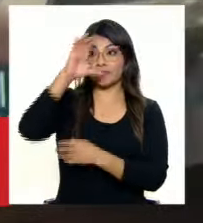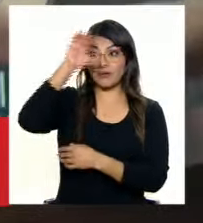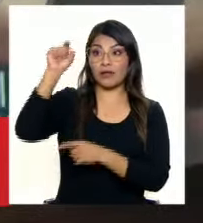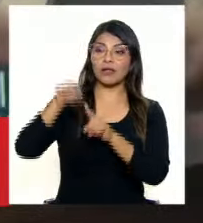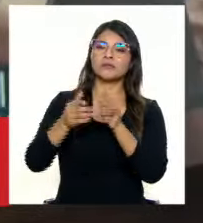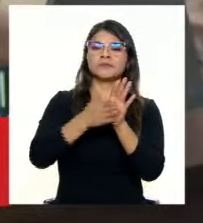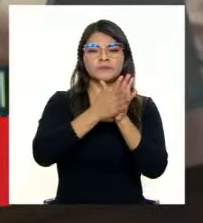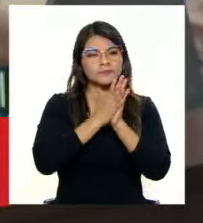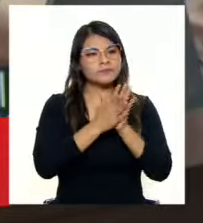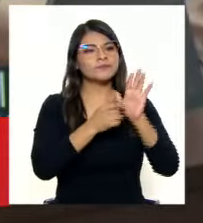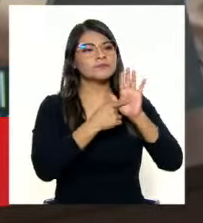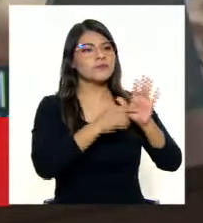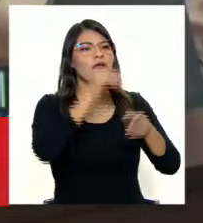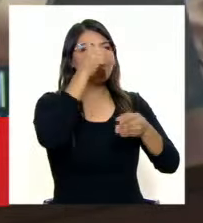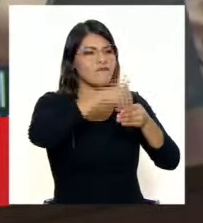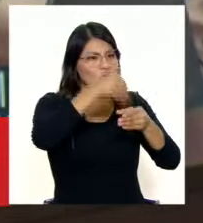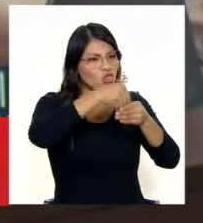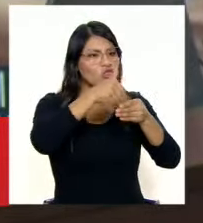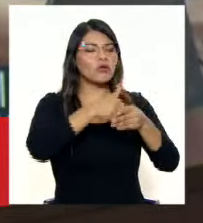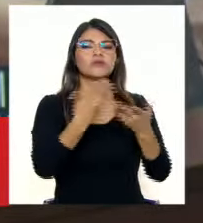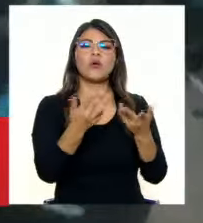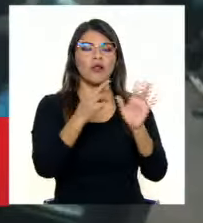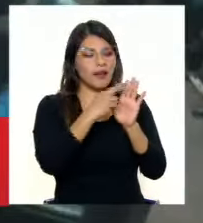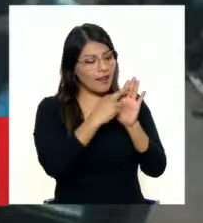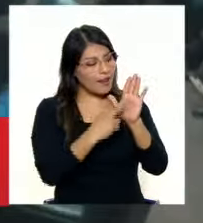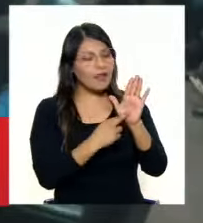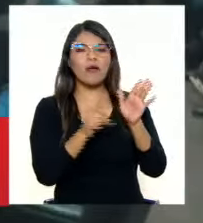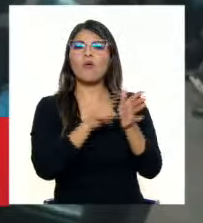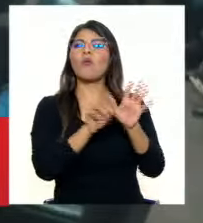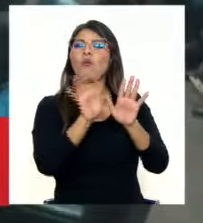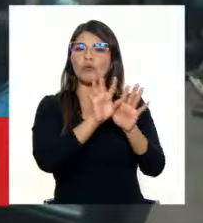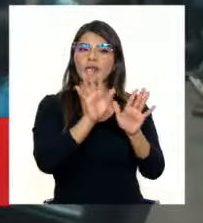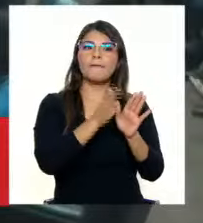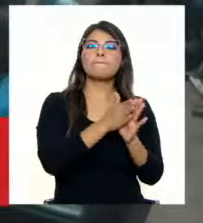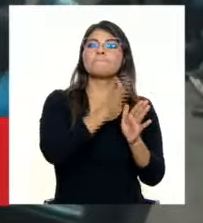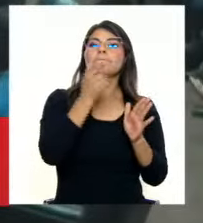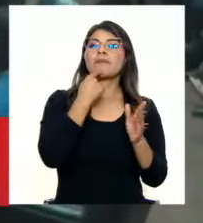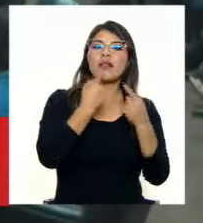éxito que la votación para la resolución fera